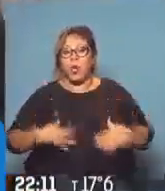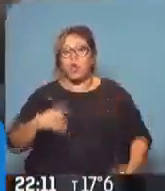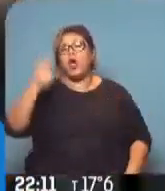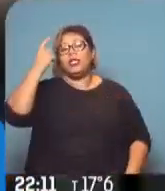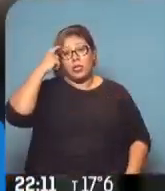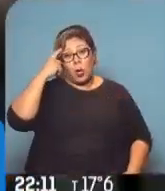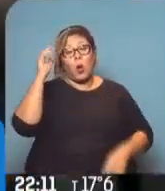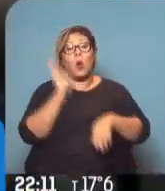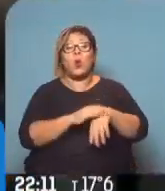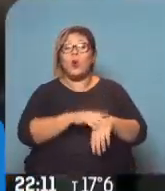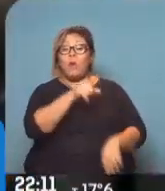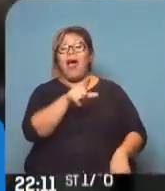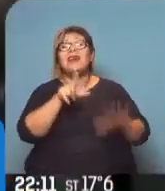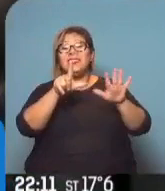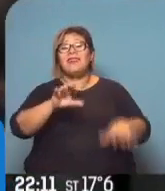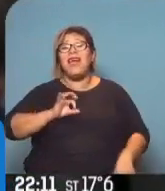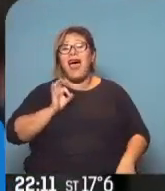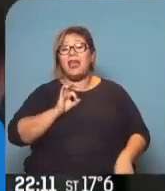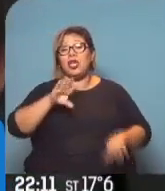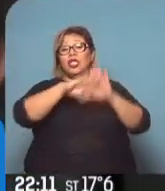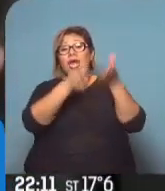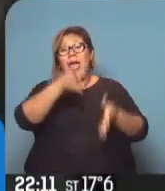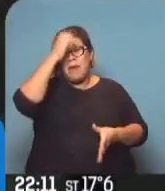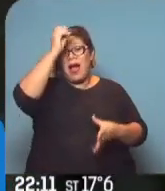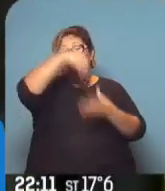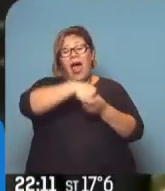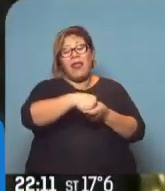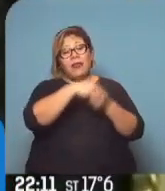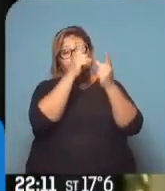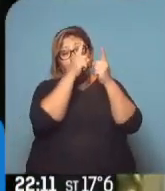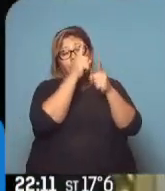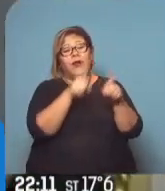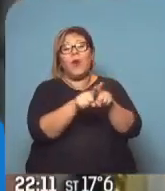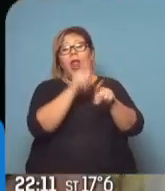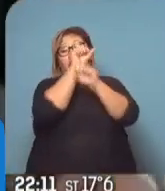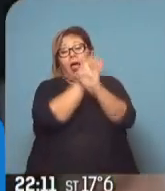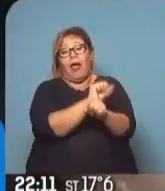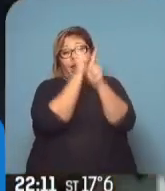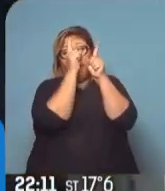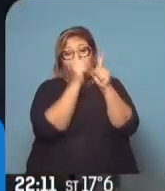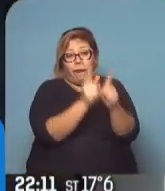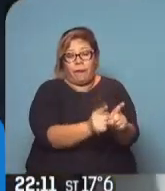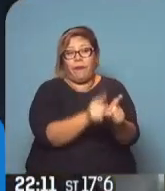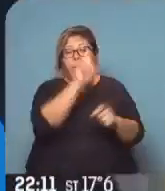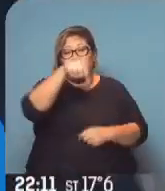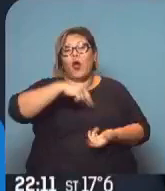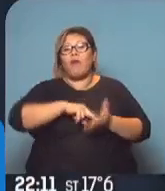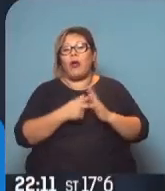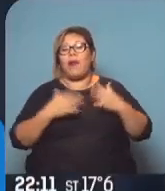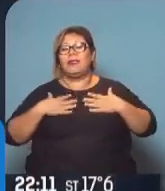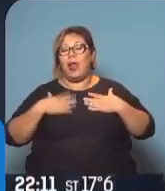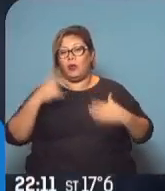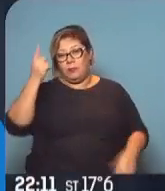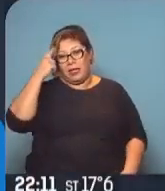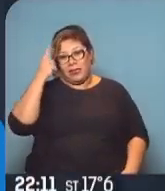causado esos 7 años de encierro, por un lado me dio pena que termine encarcelado y supongo que eso para él, que